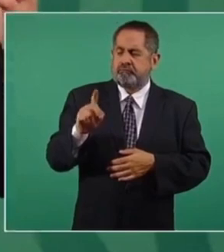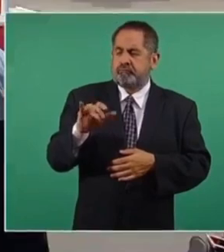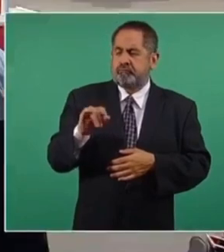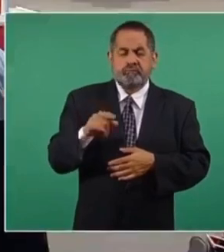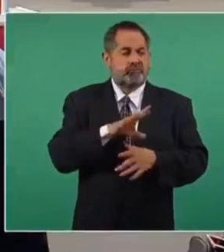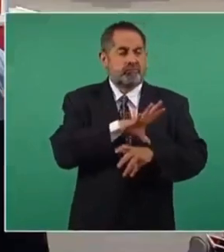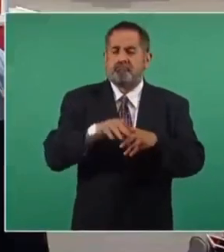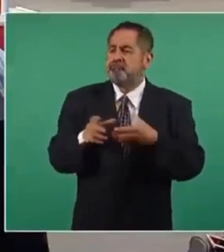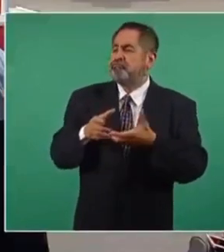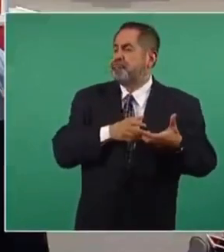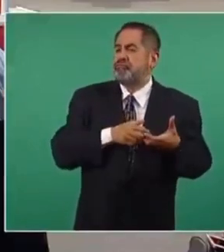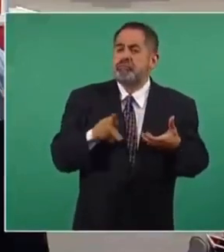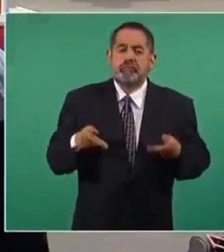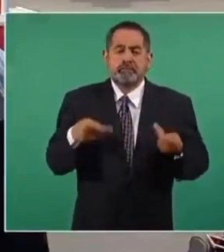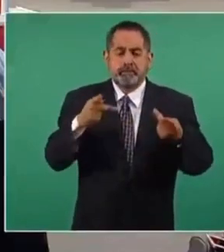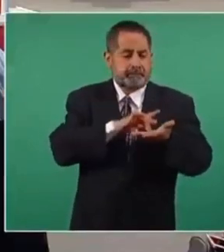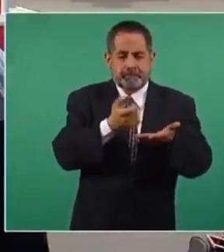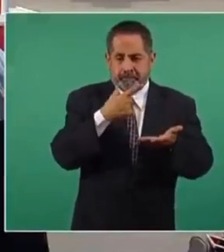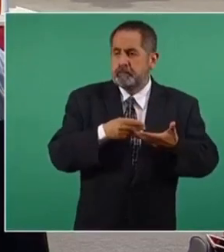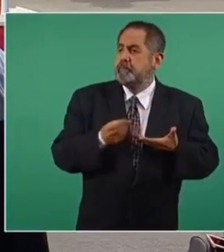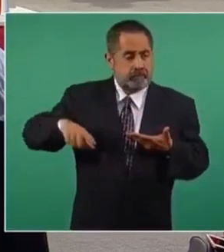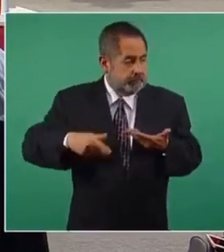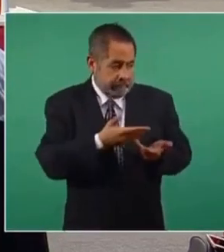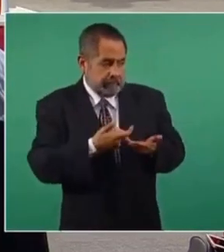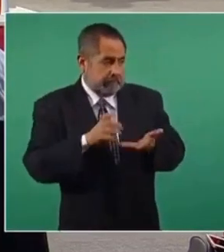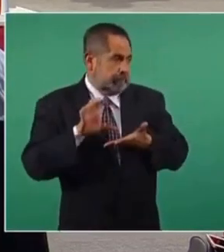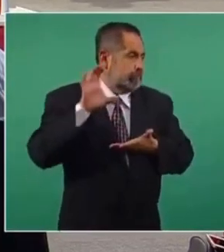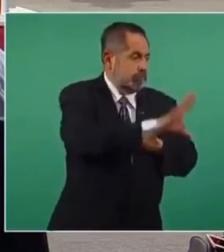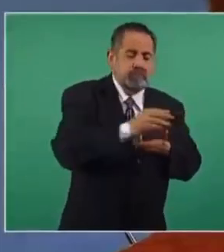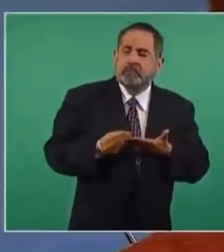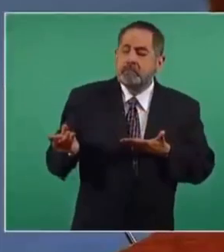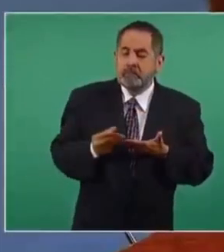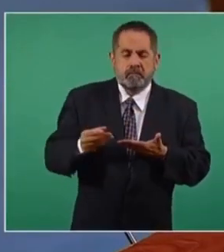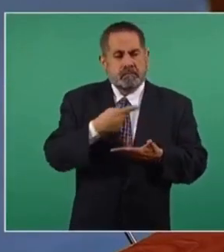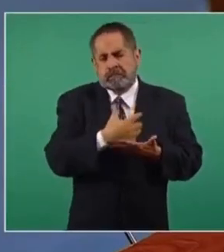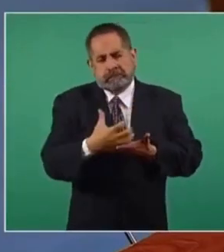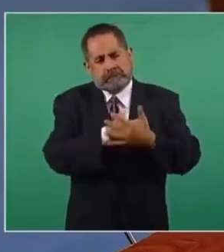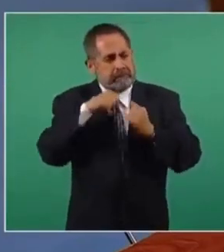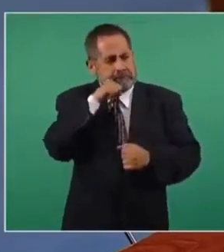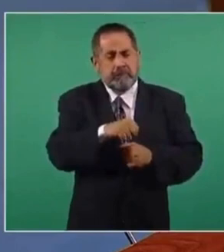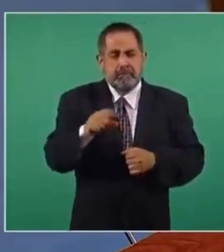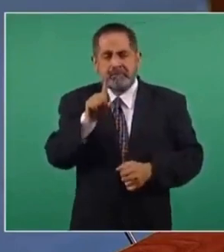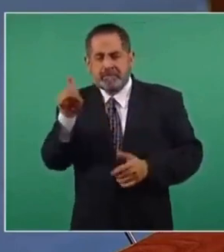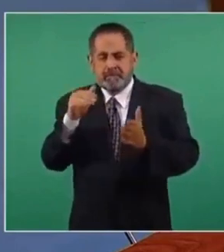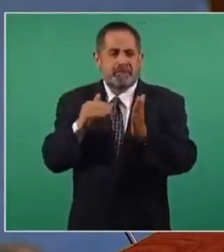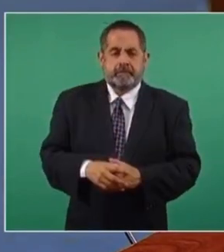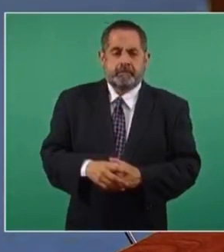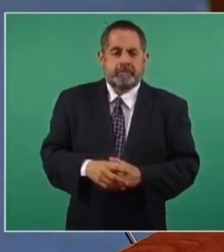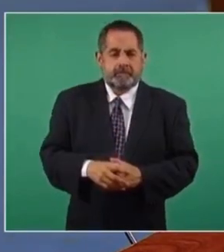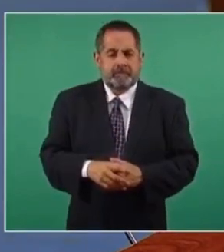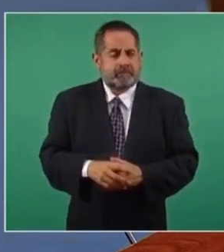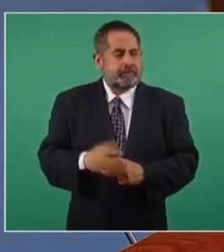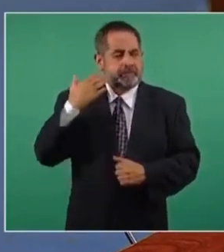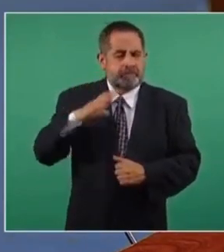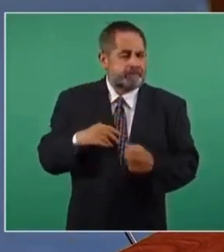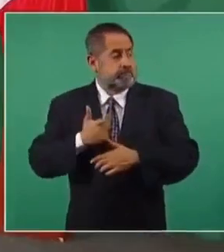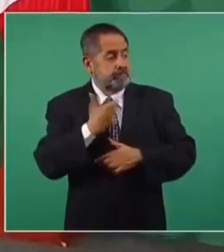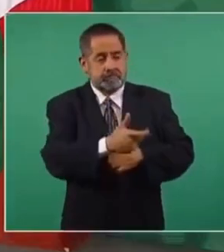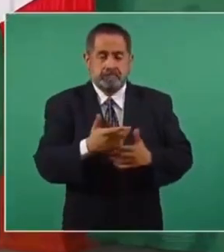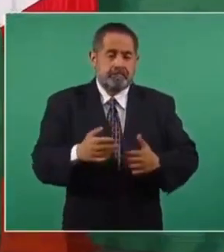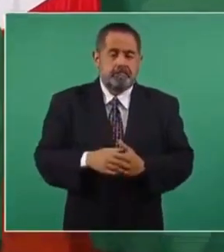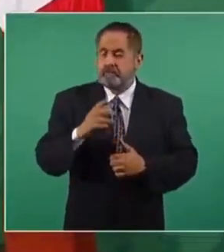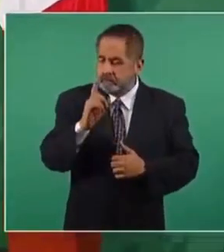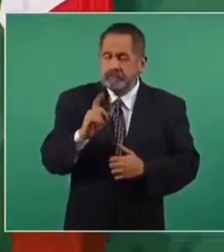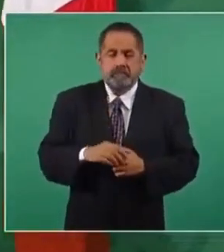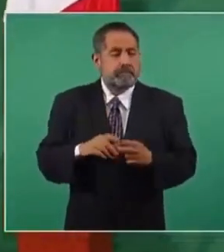controlaba la venta de los medicamentos al gobierno, un jugoso negocio de 100 mil millones de pesos. Habían tres distribuidoras,